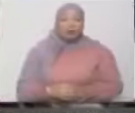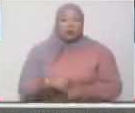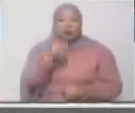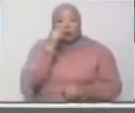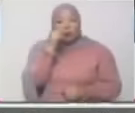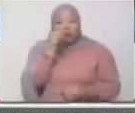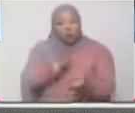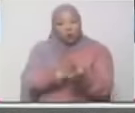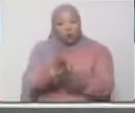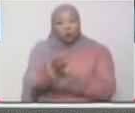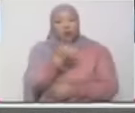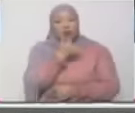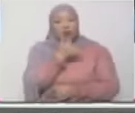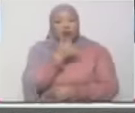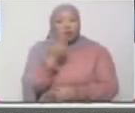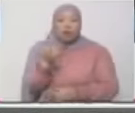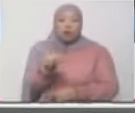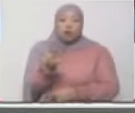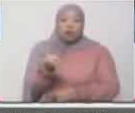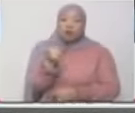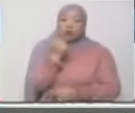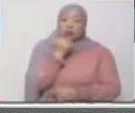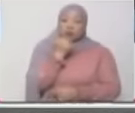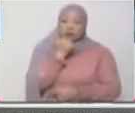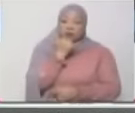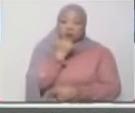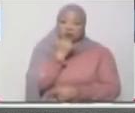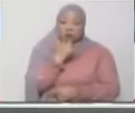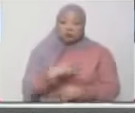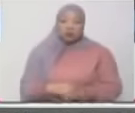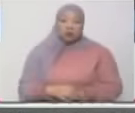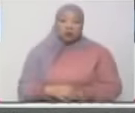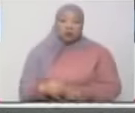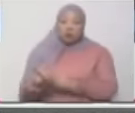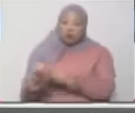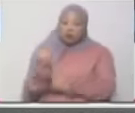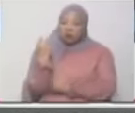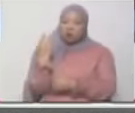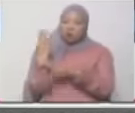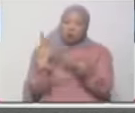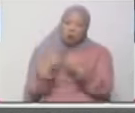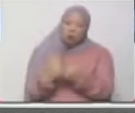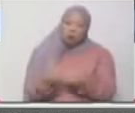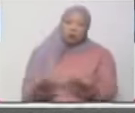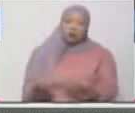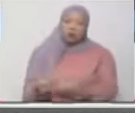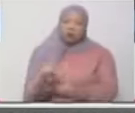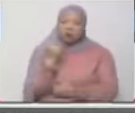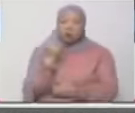Y hubo quien se equivocó con él. Lo traicionaron. ¿Cuántos lo traicionaron?